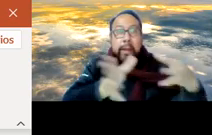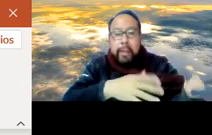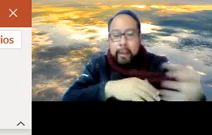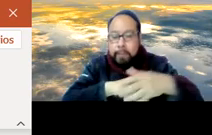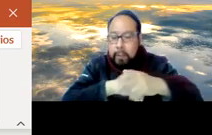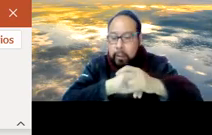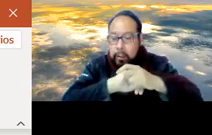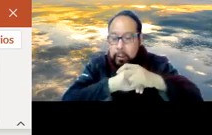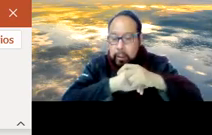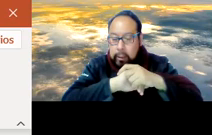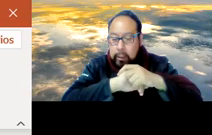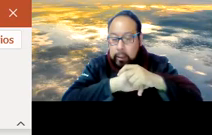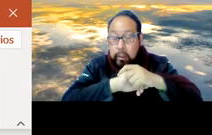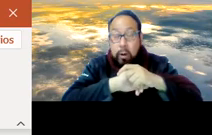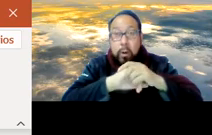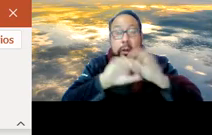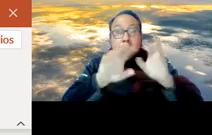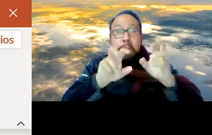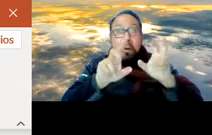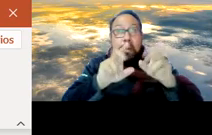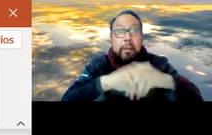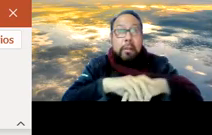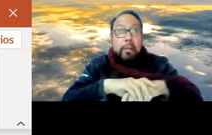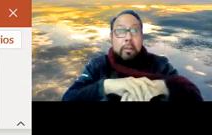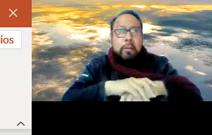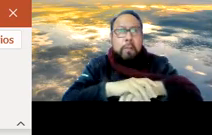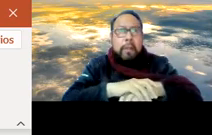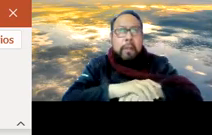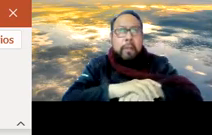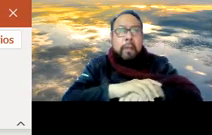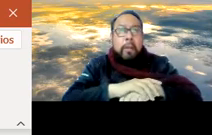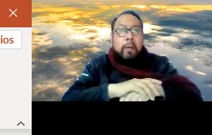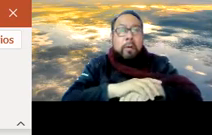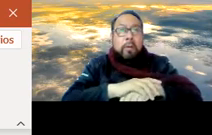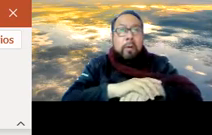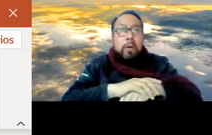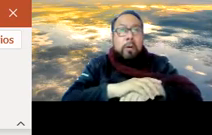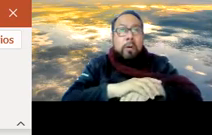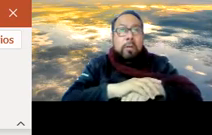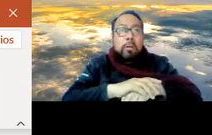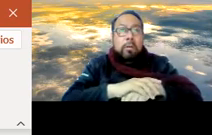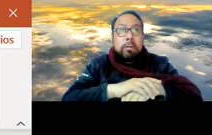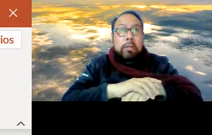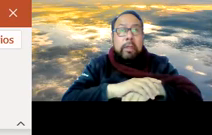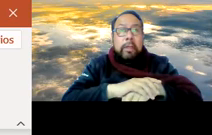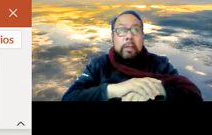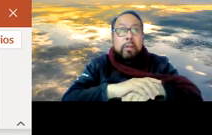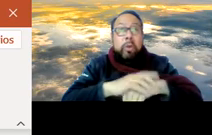con una bandera de coloquios importantes y no son más que unos coloquios